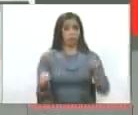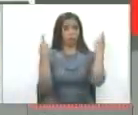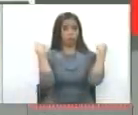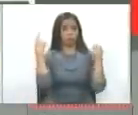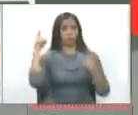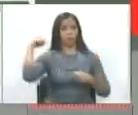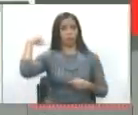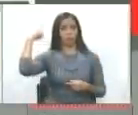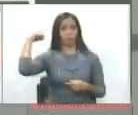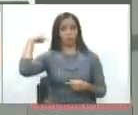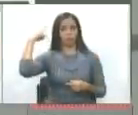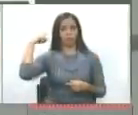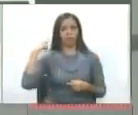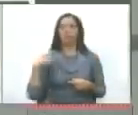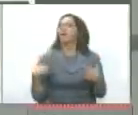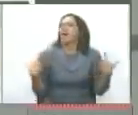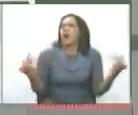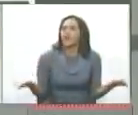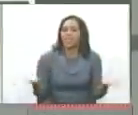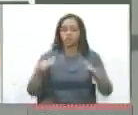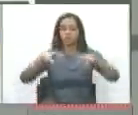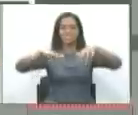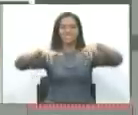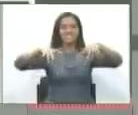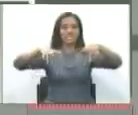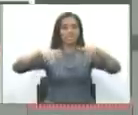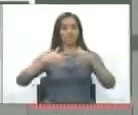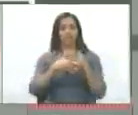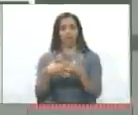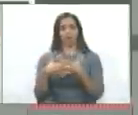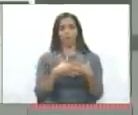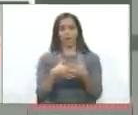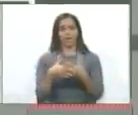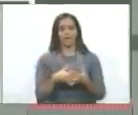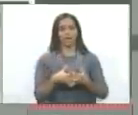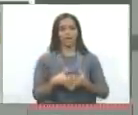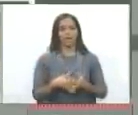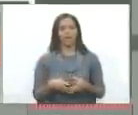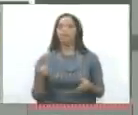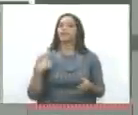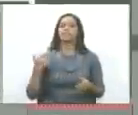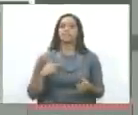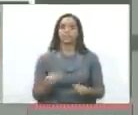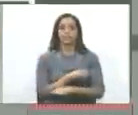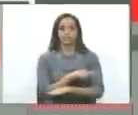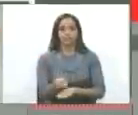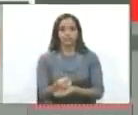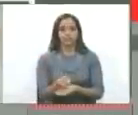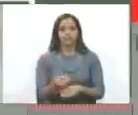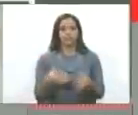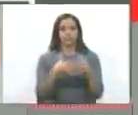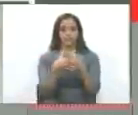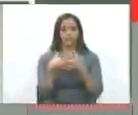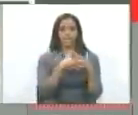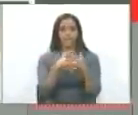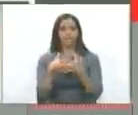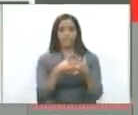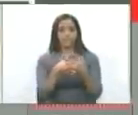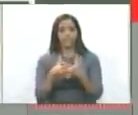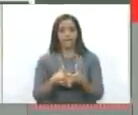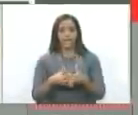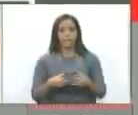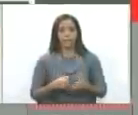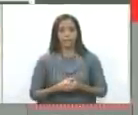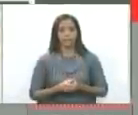Se hace loco. Porque es lo que es un títere de los gringos. Él recibe órdenes de los gringos. Le dan órdenes.